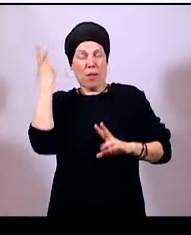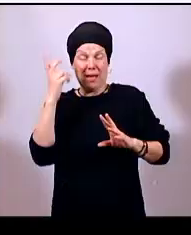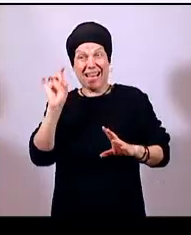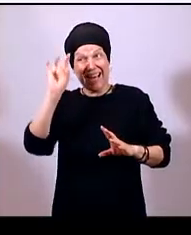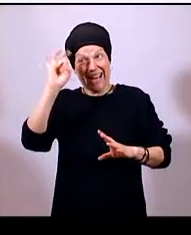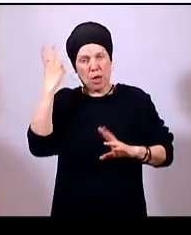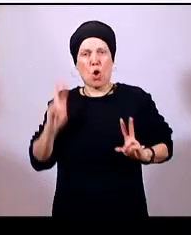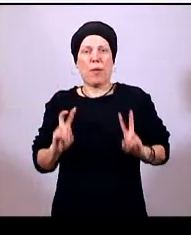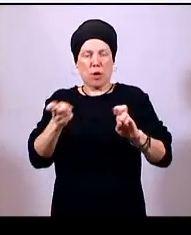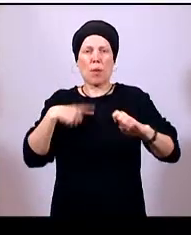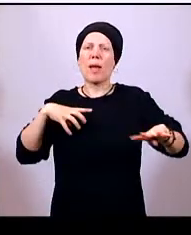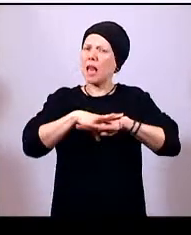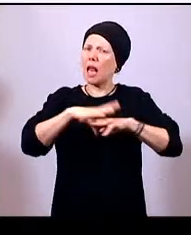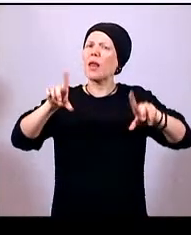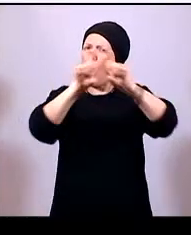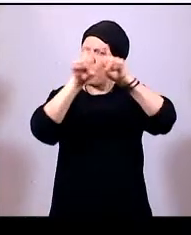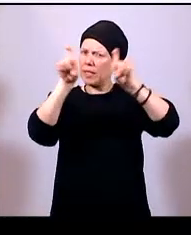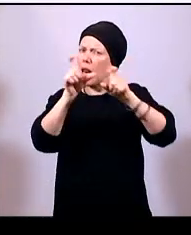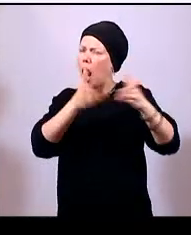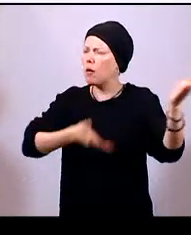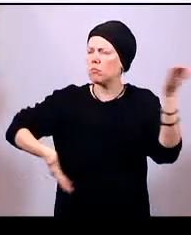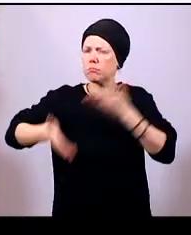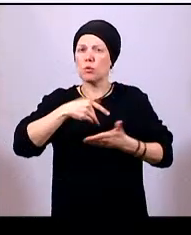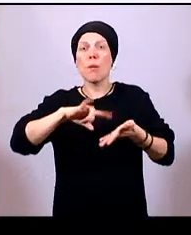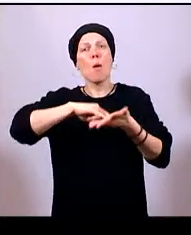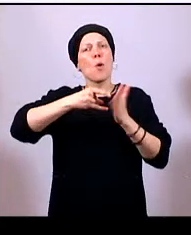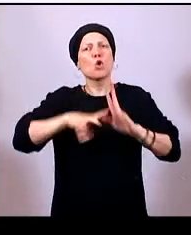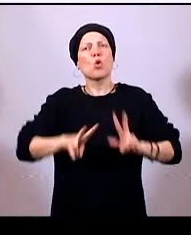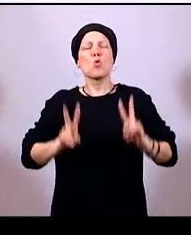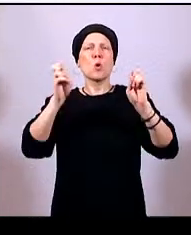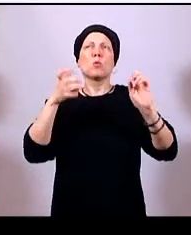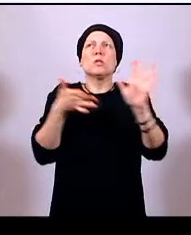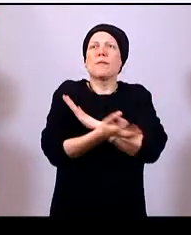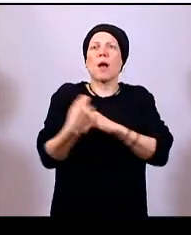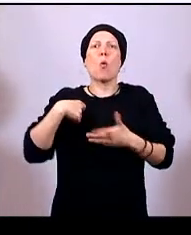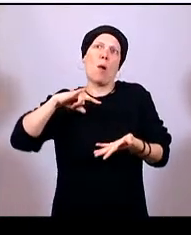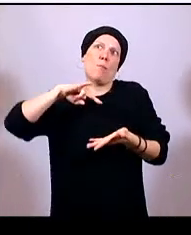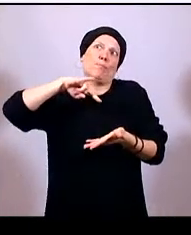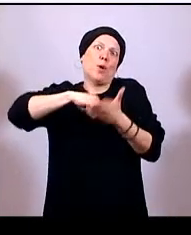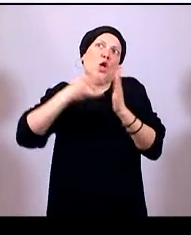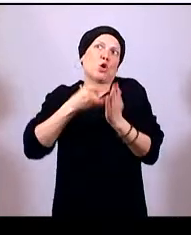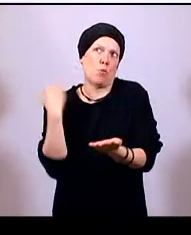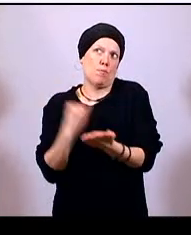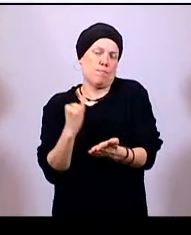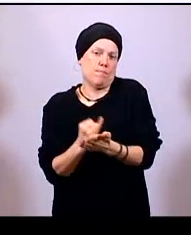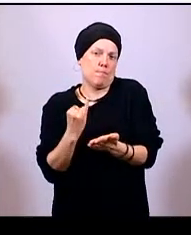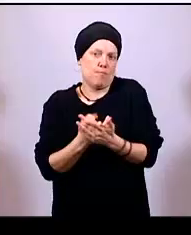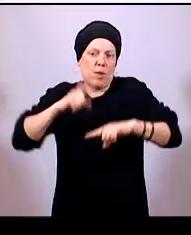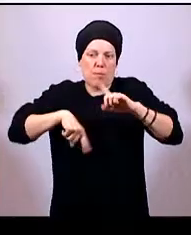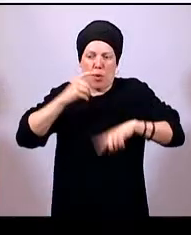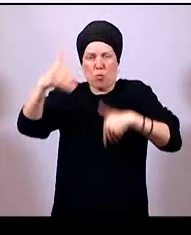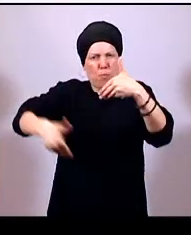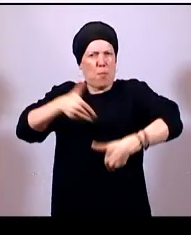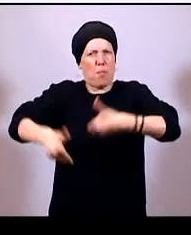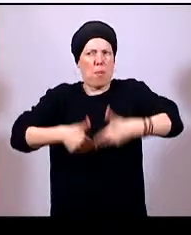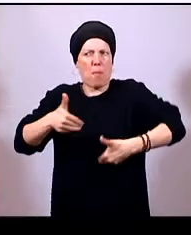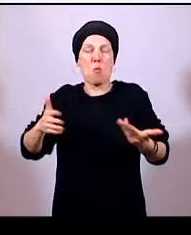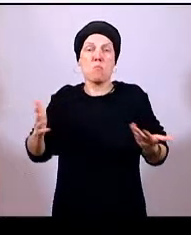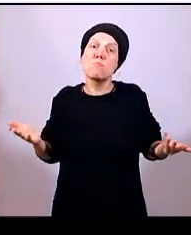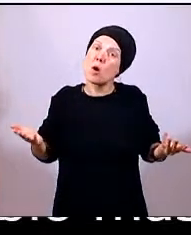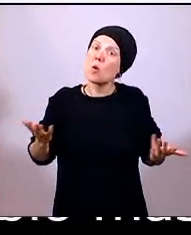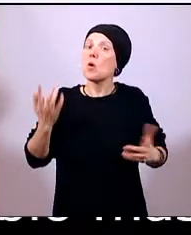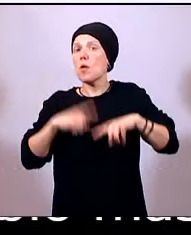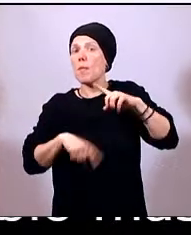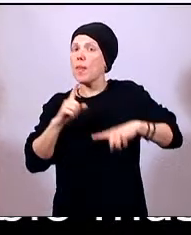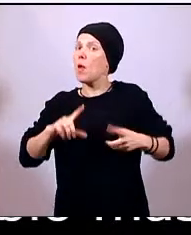empresarial. Y, como digo, al ser un proyecto nuevo, es un proyecto piloto que, en función de la demanda que encontremos, pues